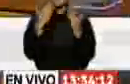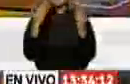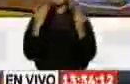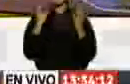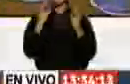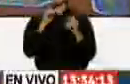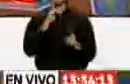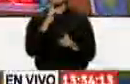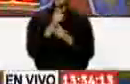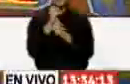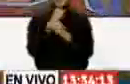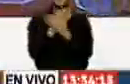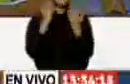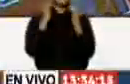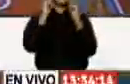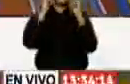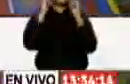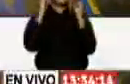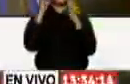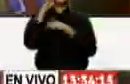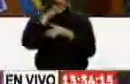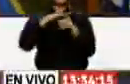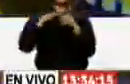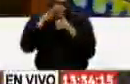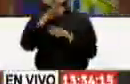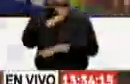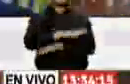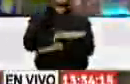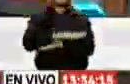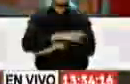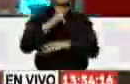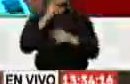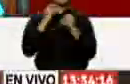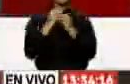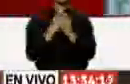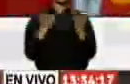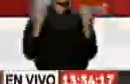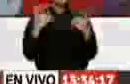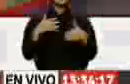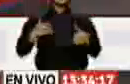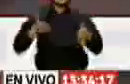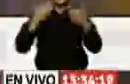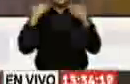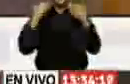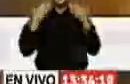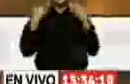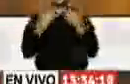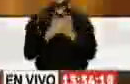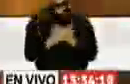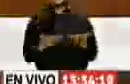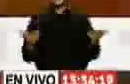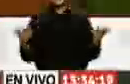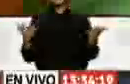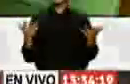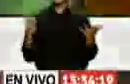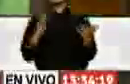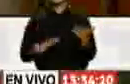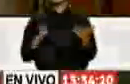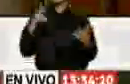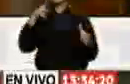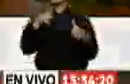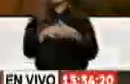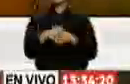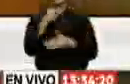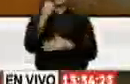la manera en la que se están divirtiendo en esta parte del malecón Simón Bolívar de Guayaquil, aquí donde se ha inaugurado,